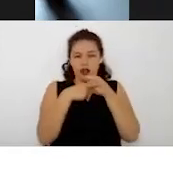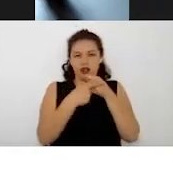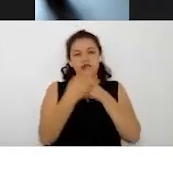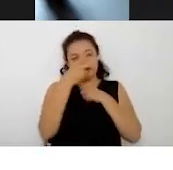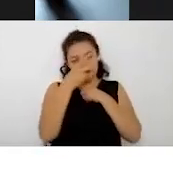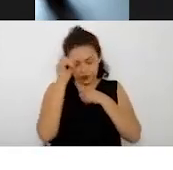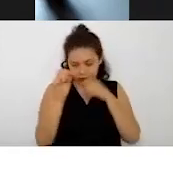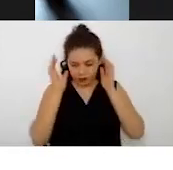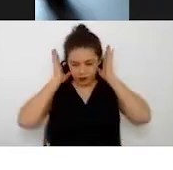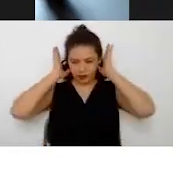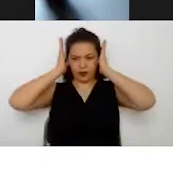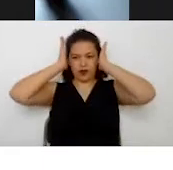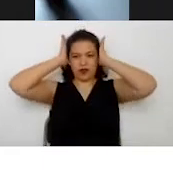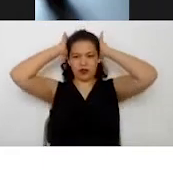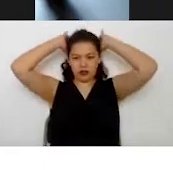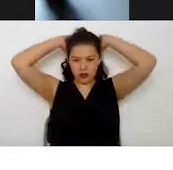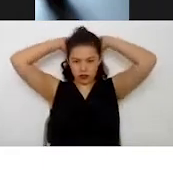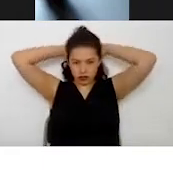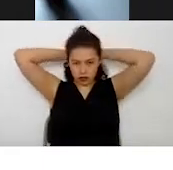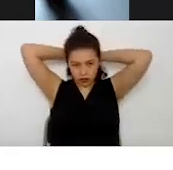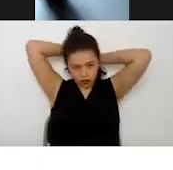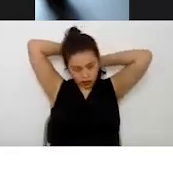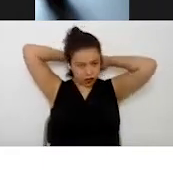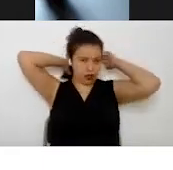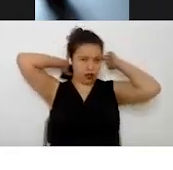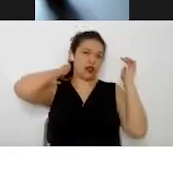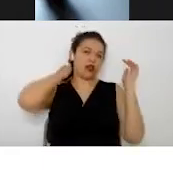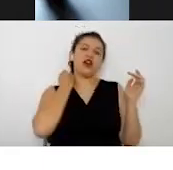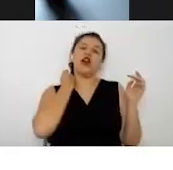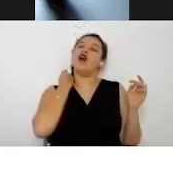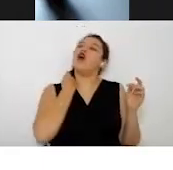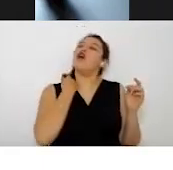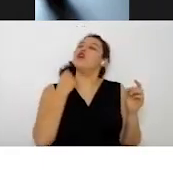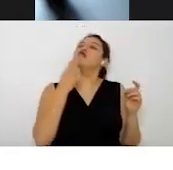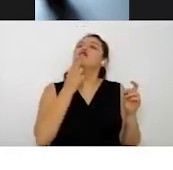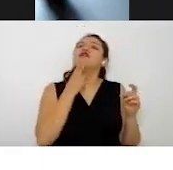Exactamente. Utilizando una mnemotecnia. ¿Recuerdan? Hace rato me lo habían comentado. ¿Cuál era?